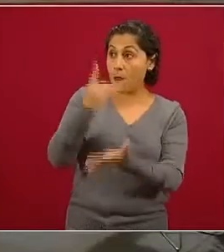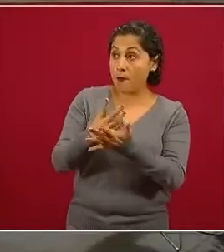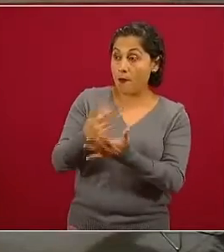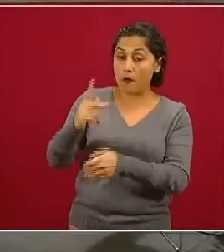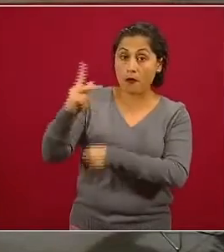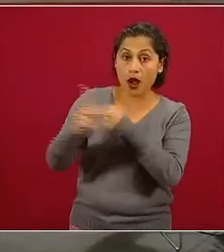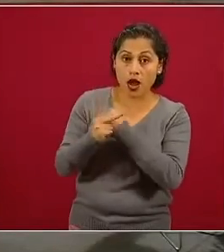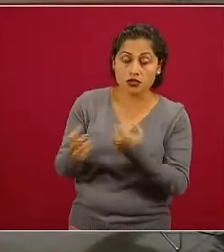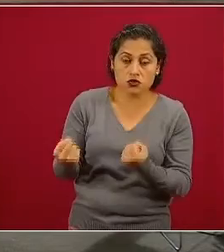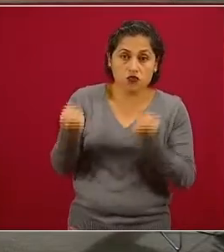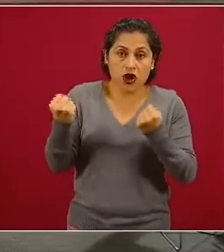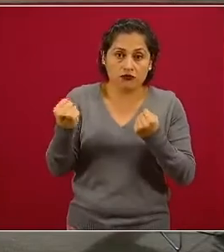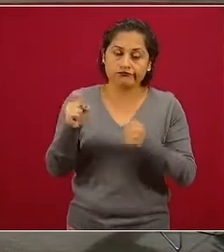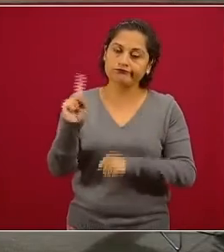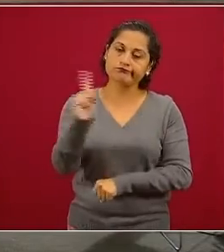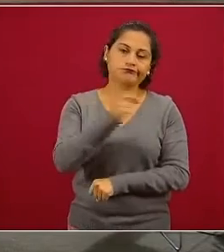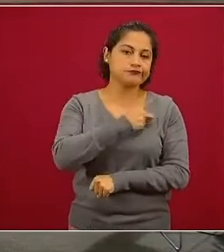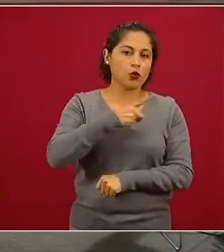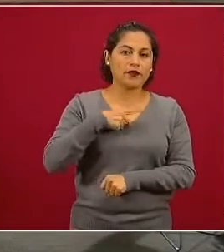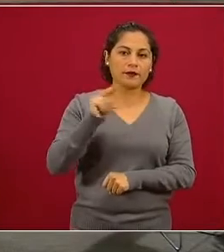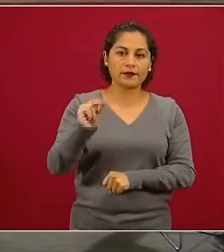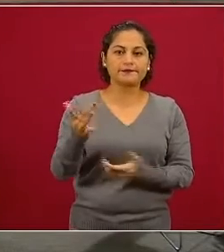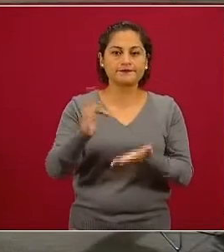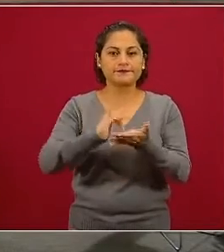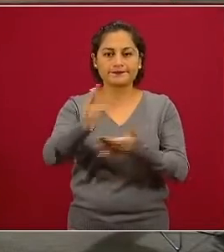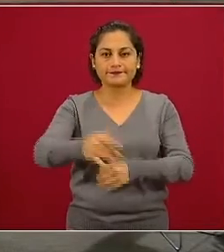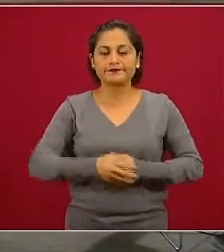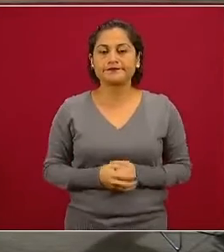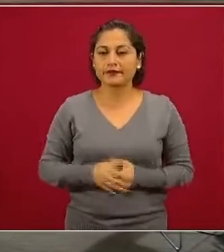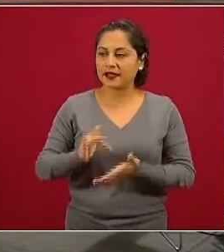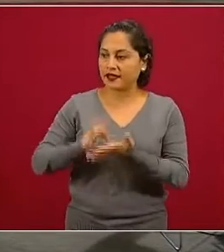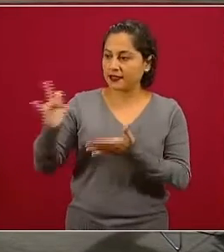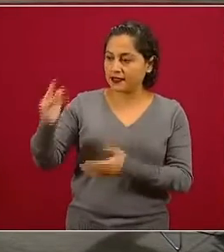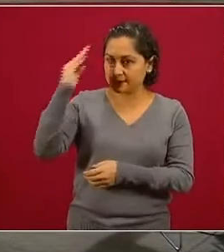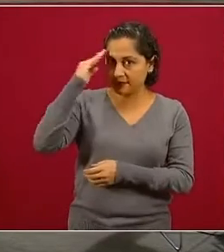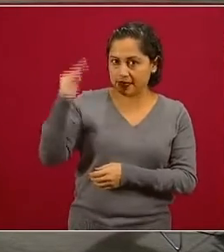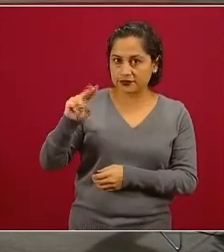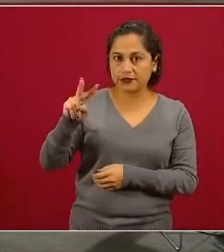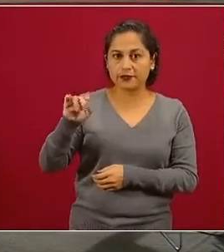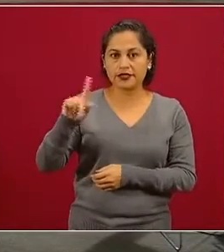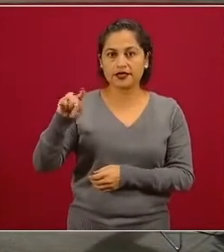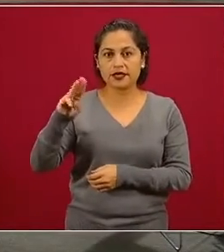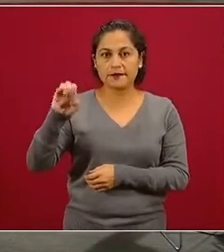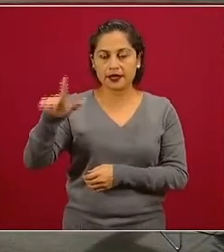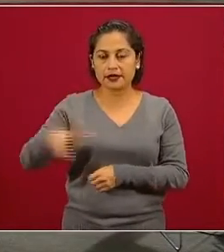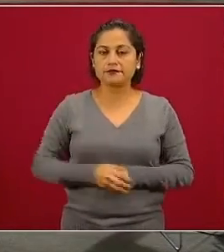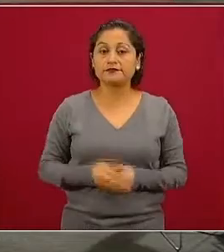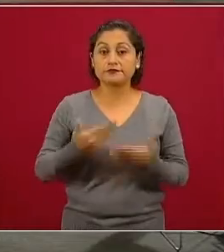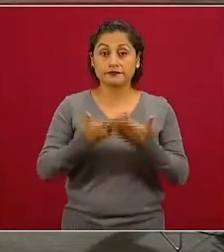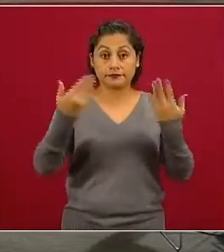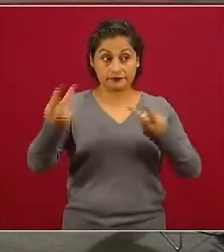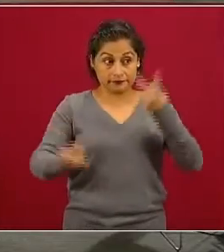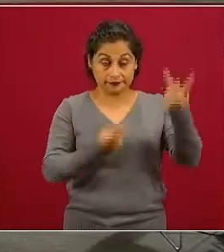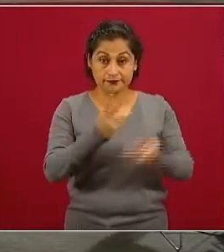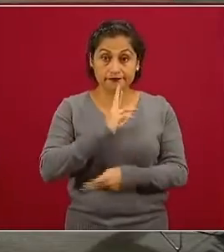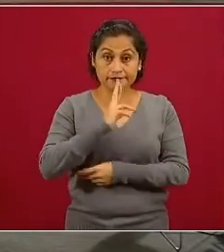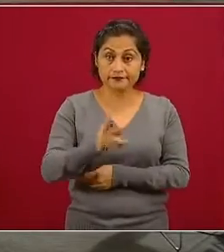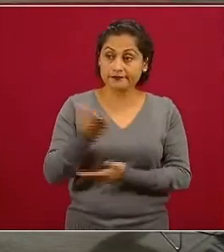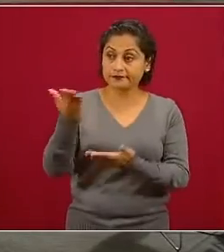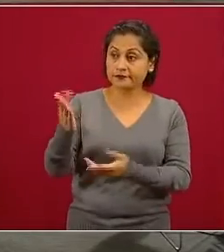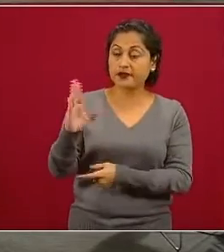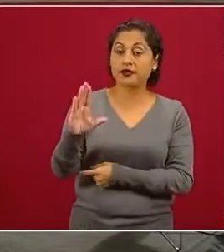medios privados, tenemos que tener muy en cuenta esto. Las vacunas deben ser un bien público mundial, no son propiedad, o no deben